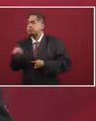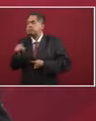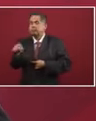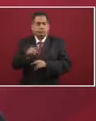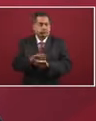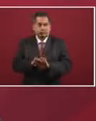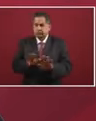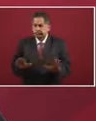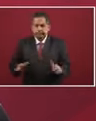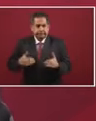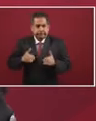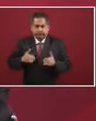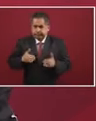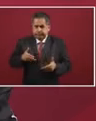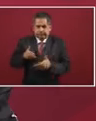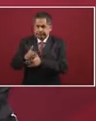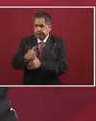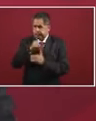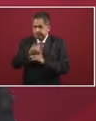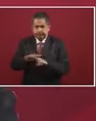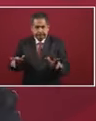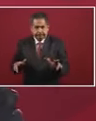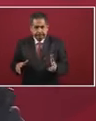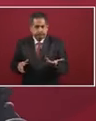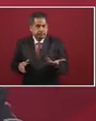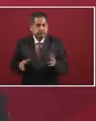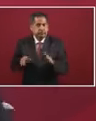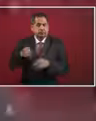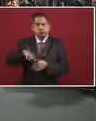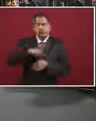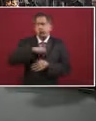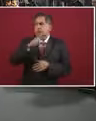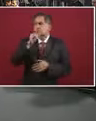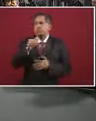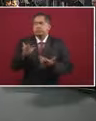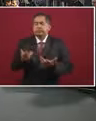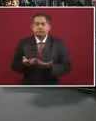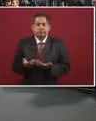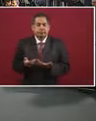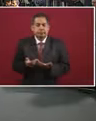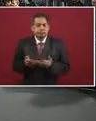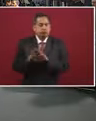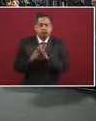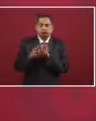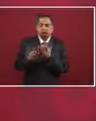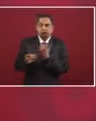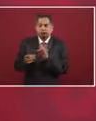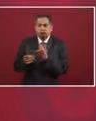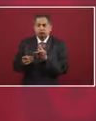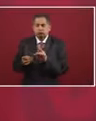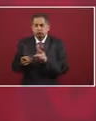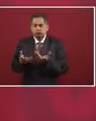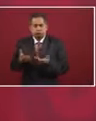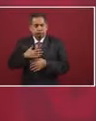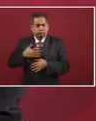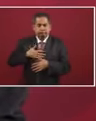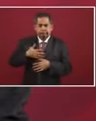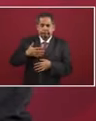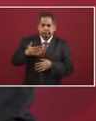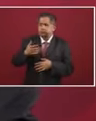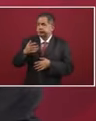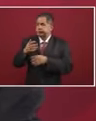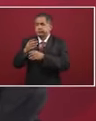de reelección, porque si así fuere, pues no podríamos ser o no podríamos tener la presidencia pro tempore de la Comunidad